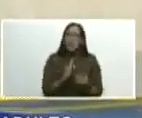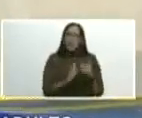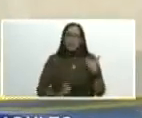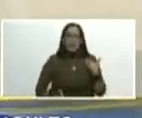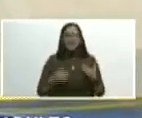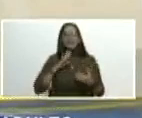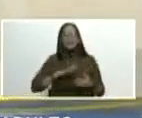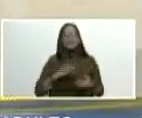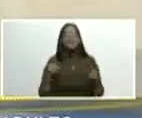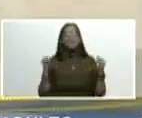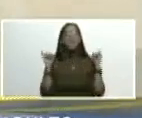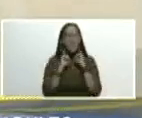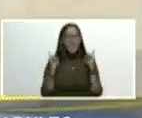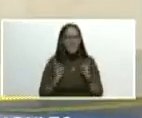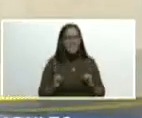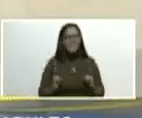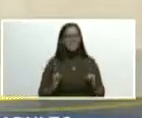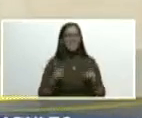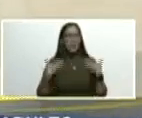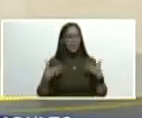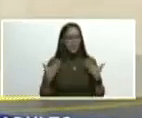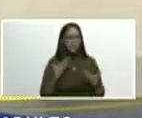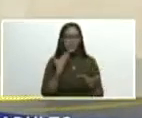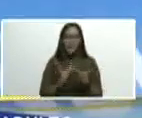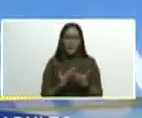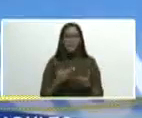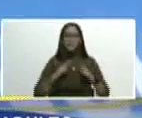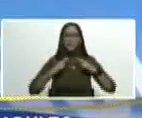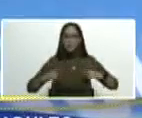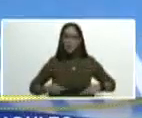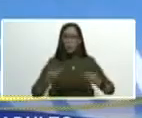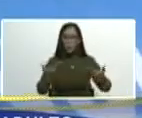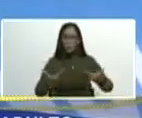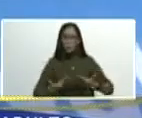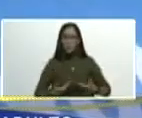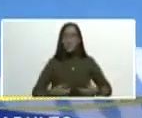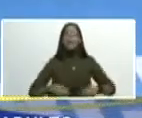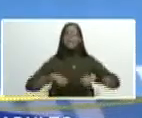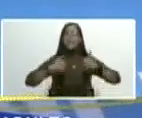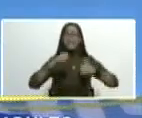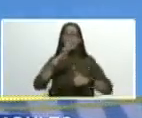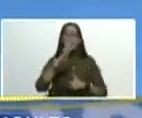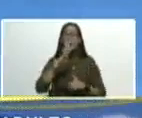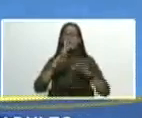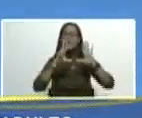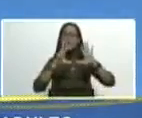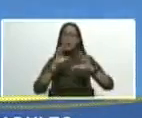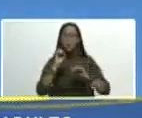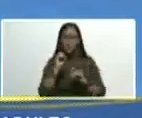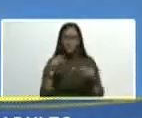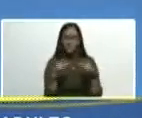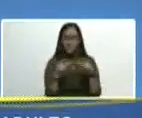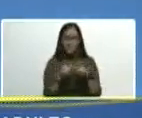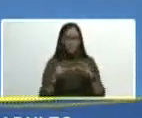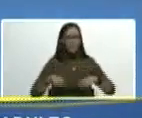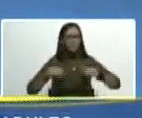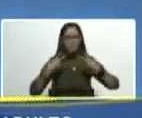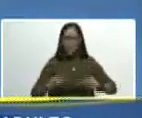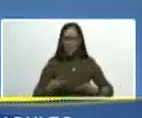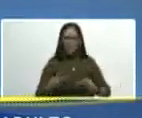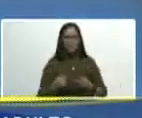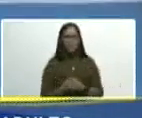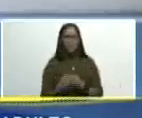contentos, gracias a su aporte. Ya usted vio más de 480 equipos modernos, ventiladores